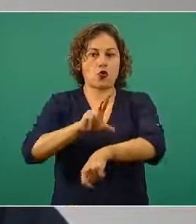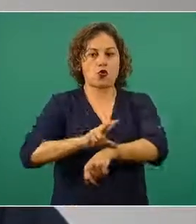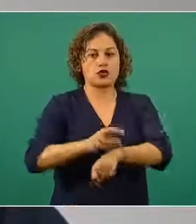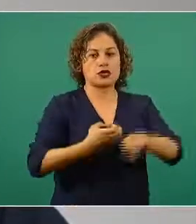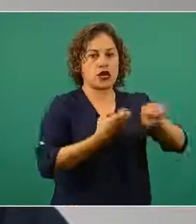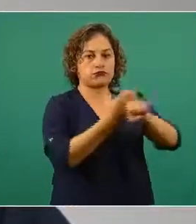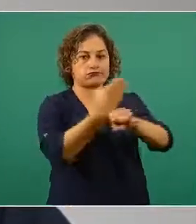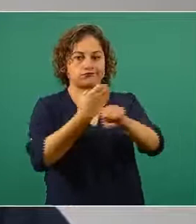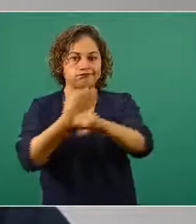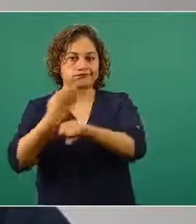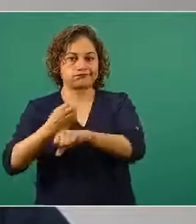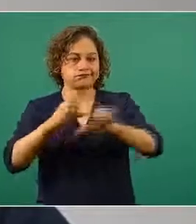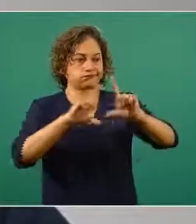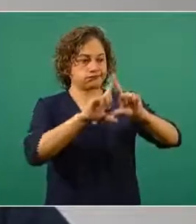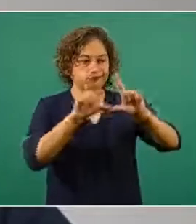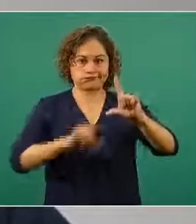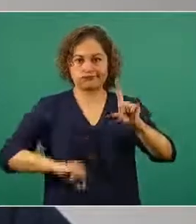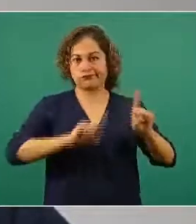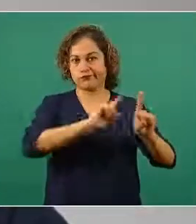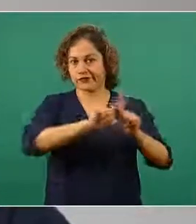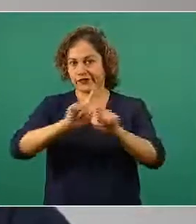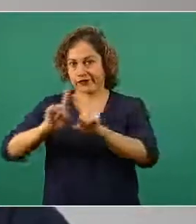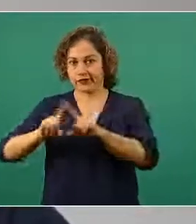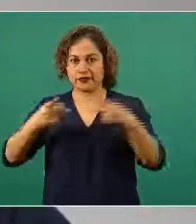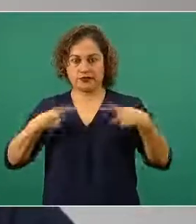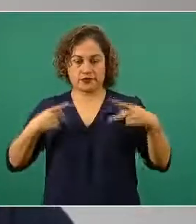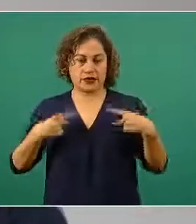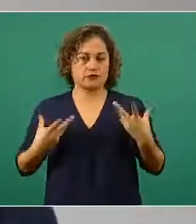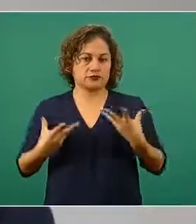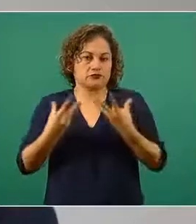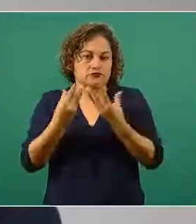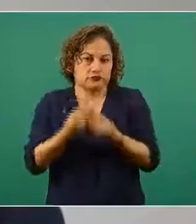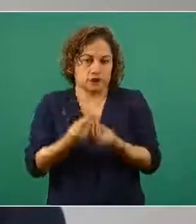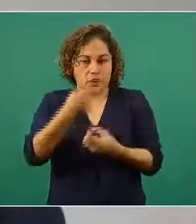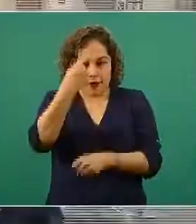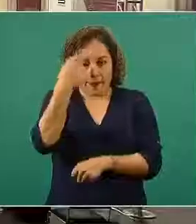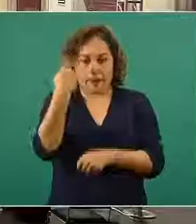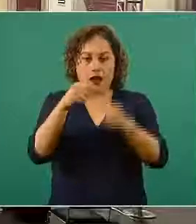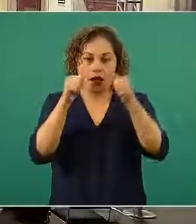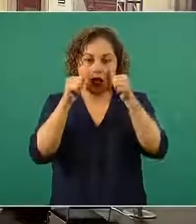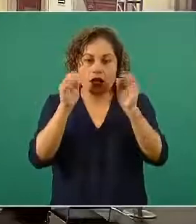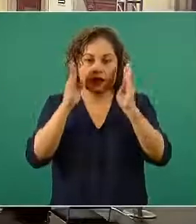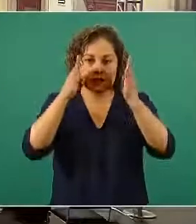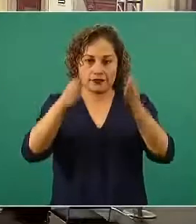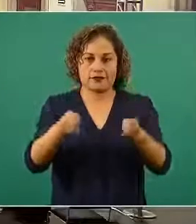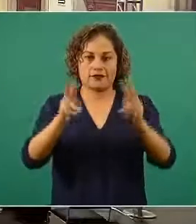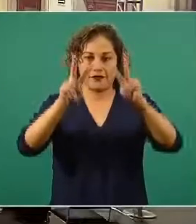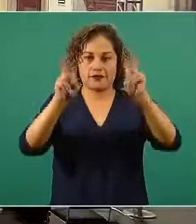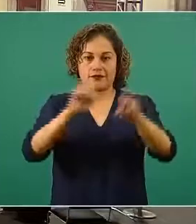dependencias federales que participamos en esta respuesta contra la COVID-19 en México.